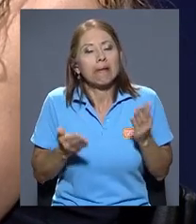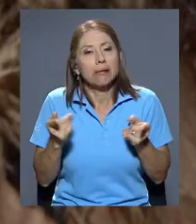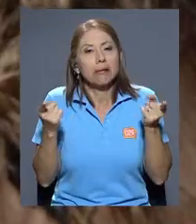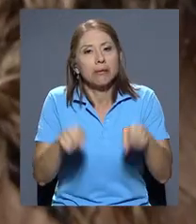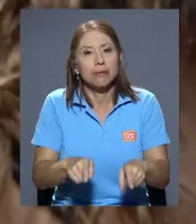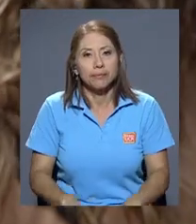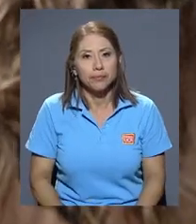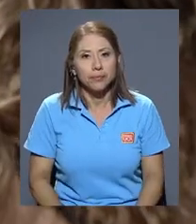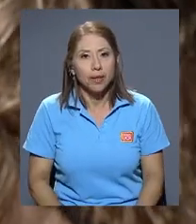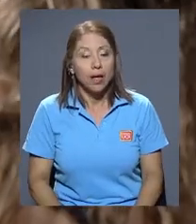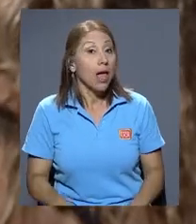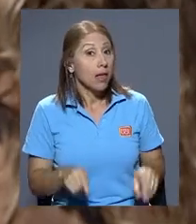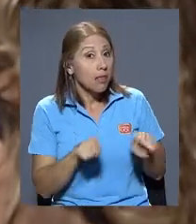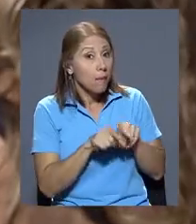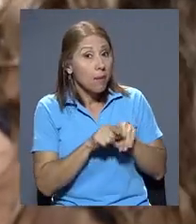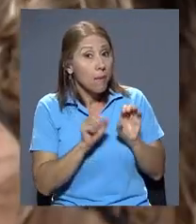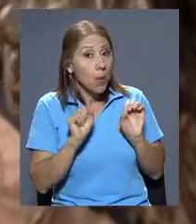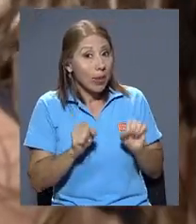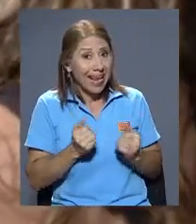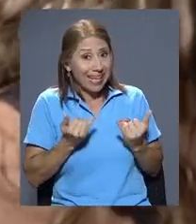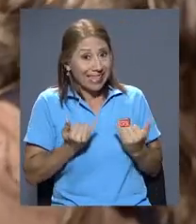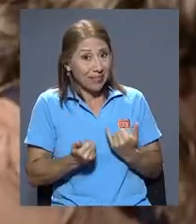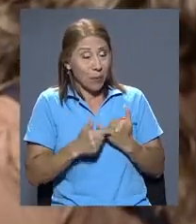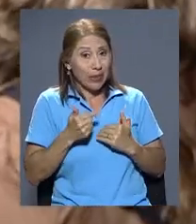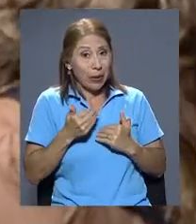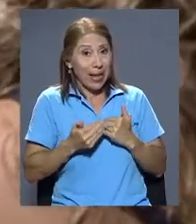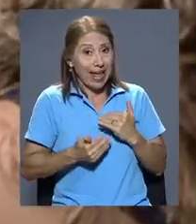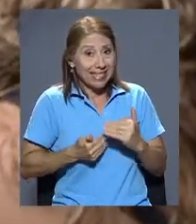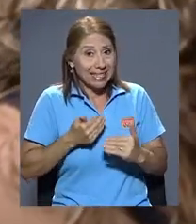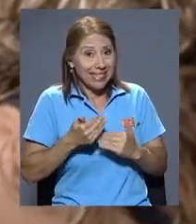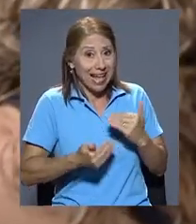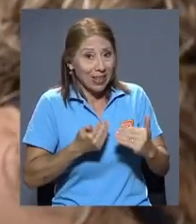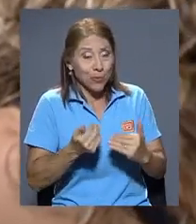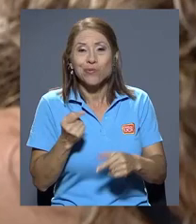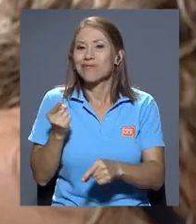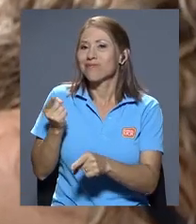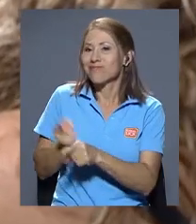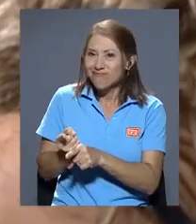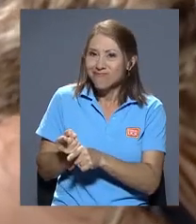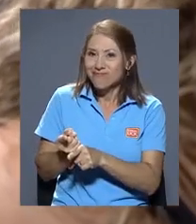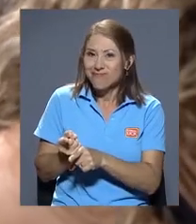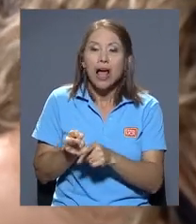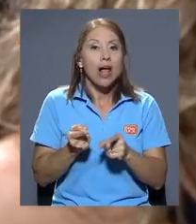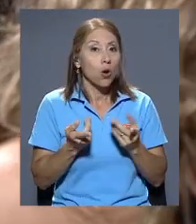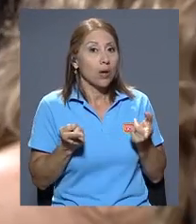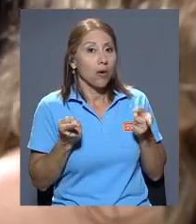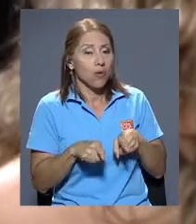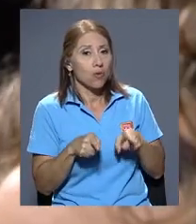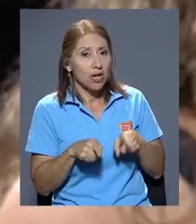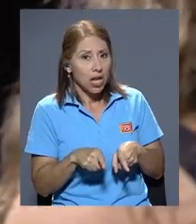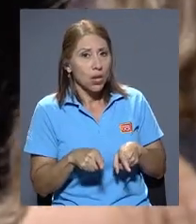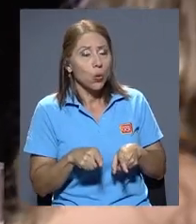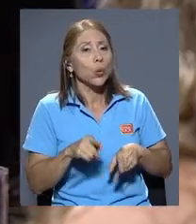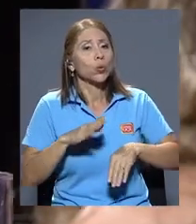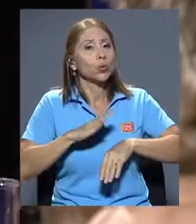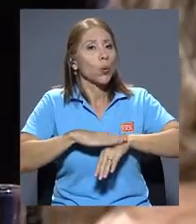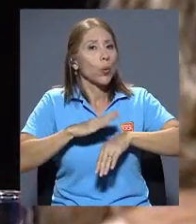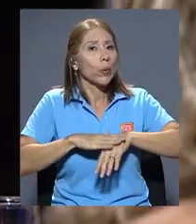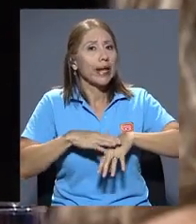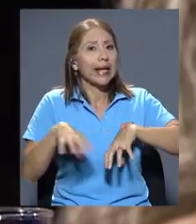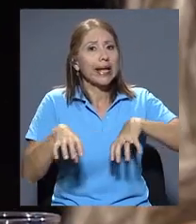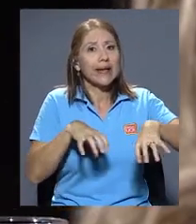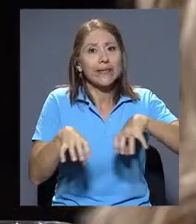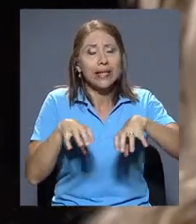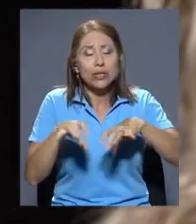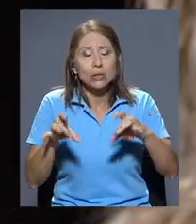estar incluso gestando. Exacto. Porque lo que ha ocurrido y de lo que se ha dicho, digamos, de eventos trágicos en la historia de